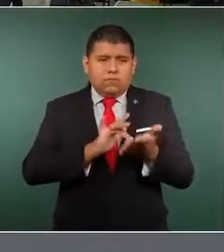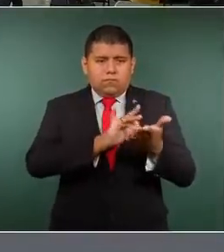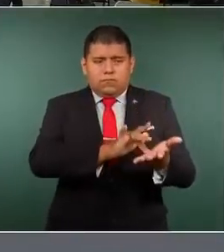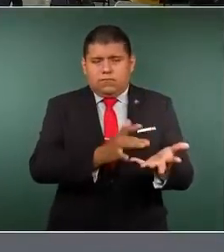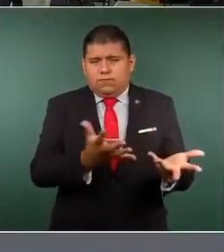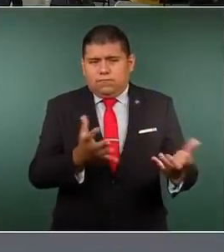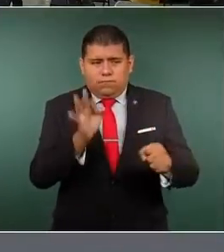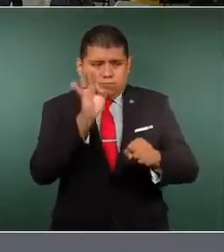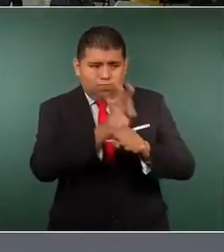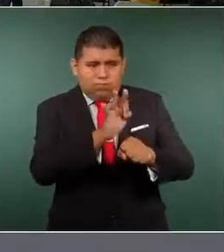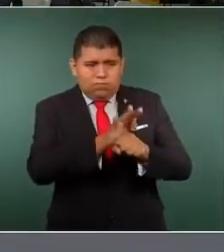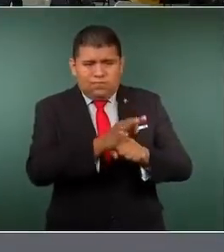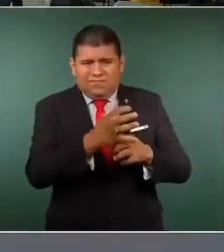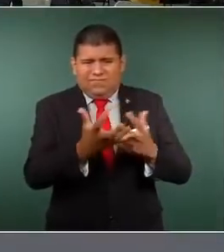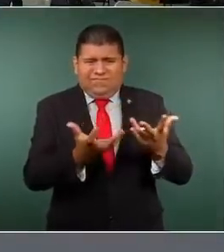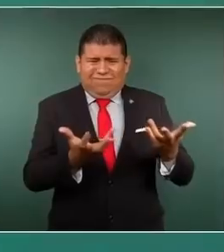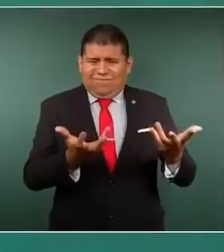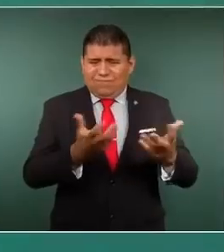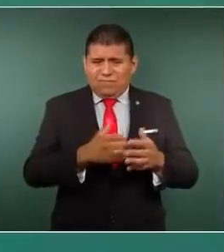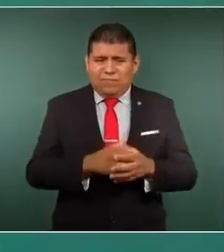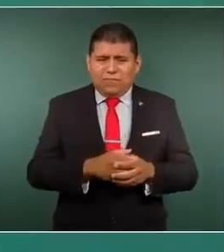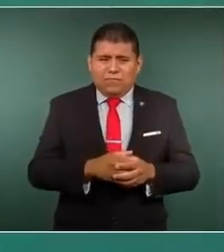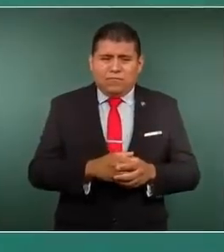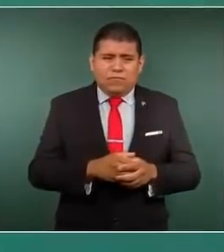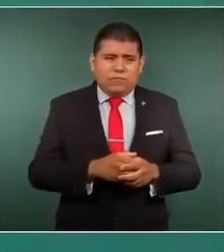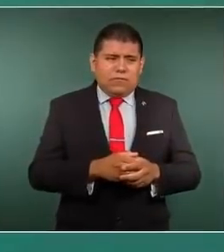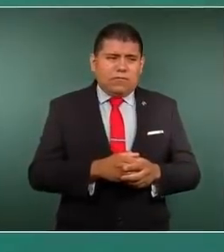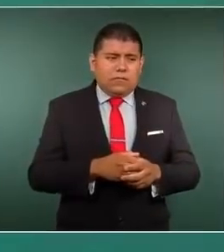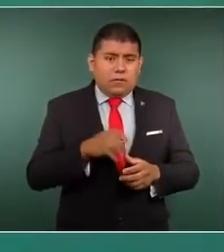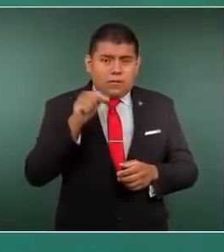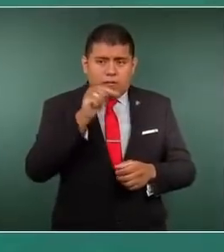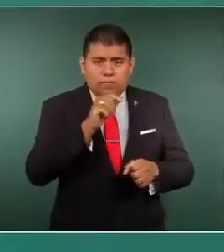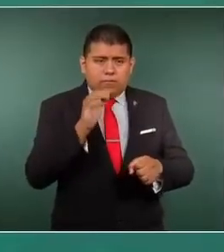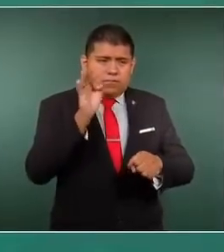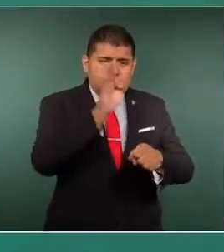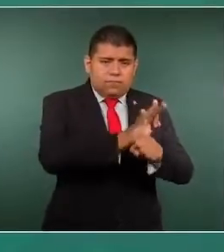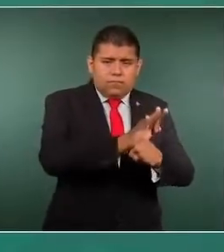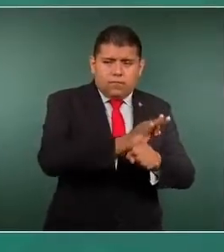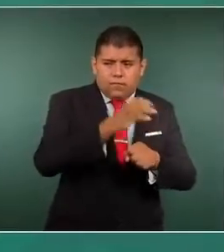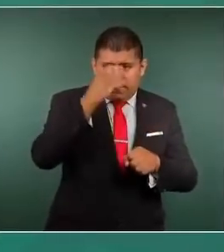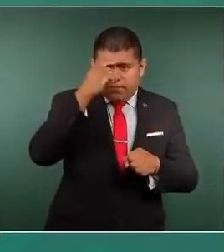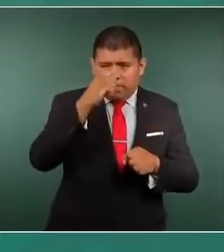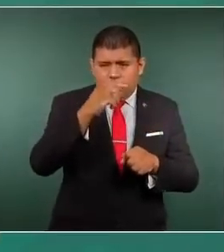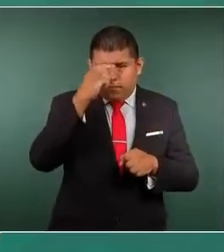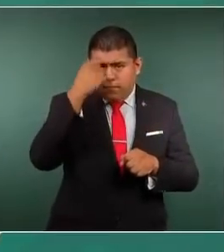proteger a un grupo para castigar a otros